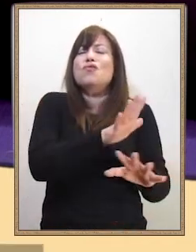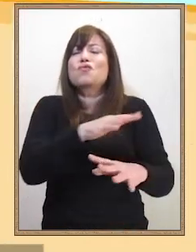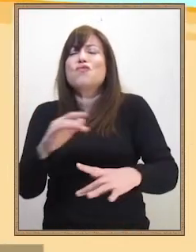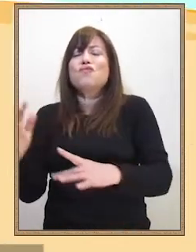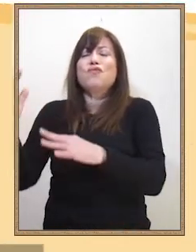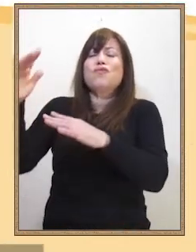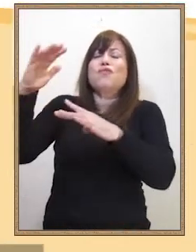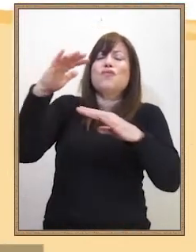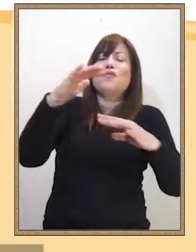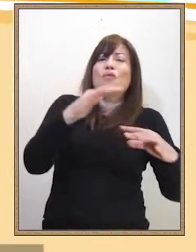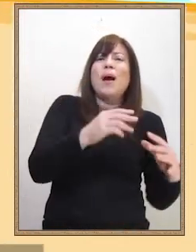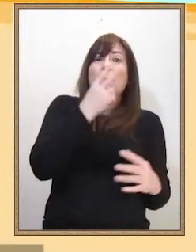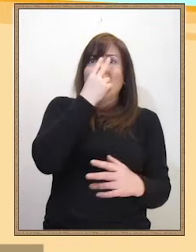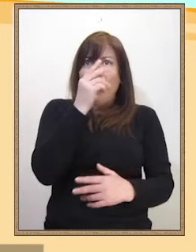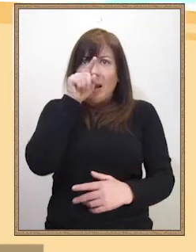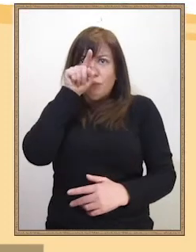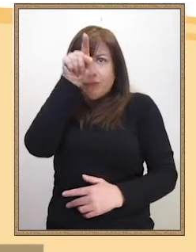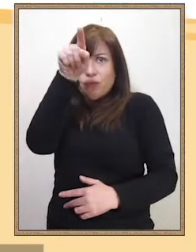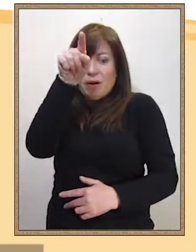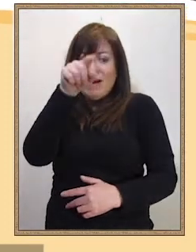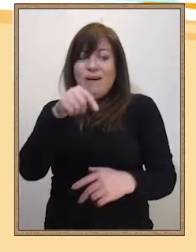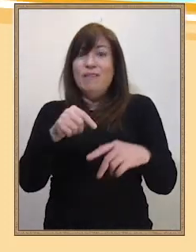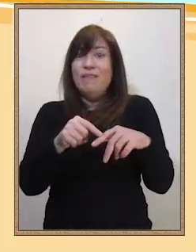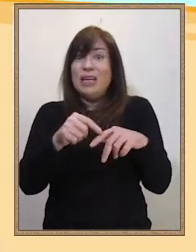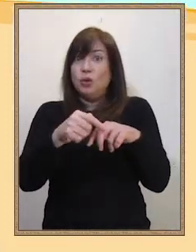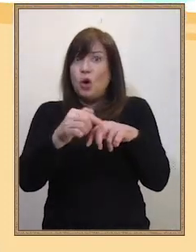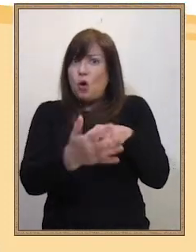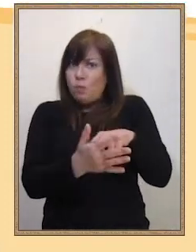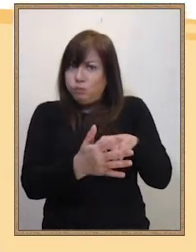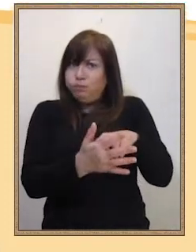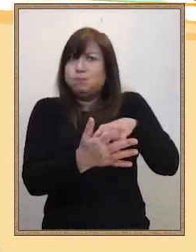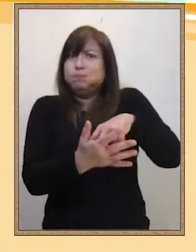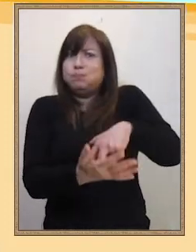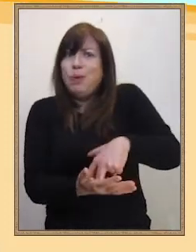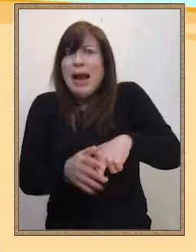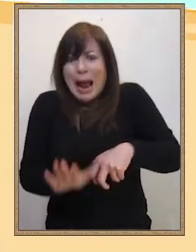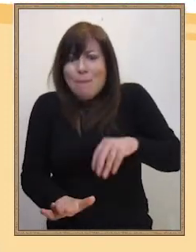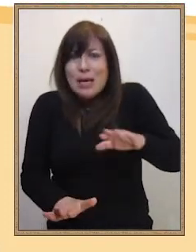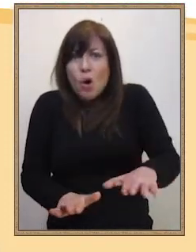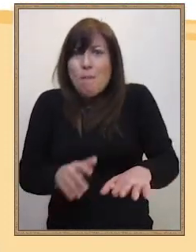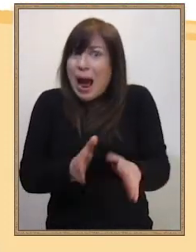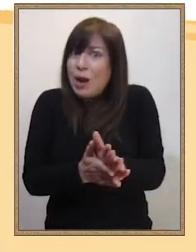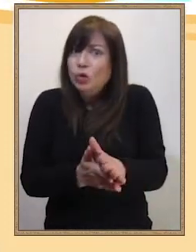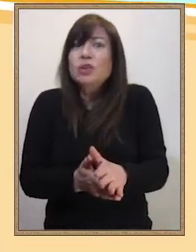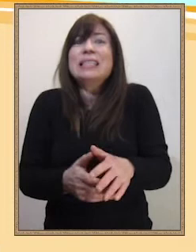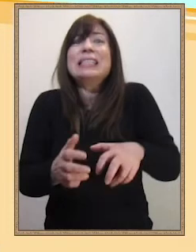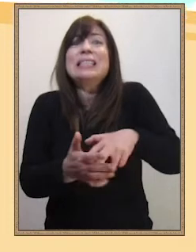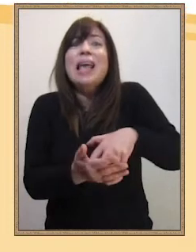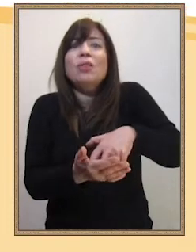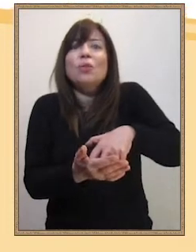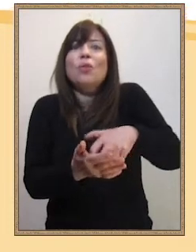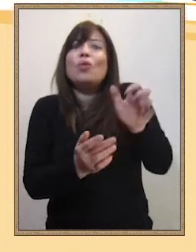hacia el frente, flexiono rodillas, camino con las manos, me siento en mis tobillos,